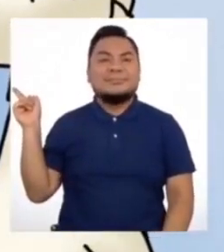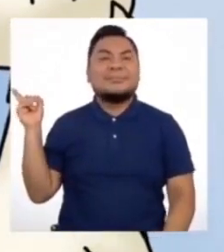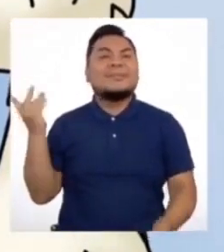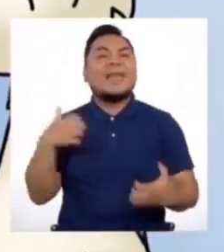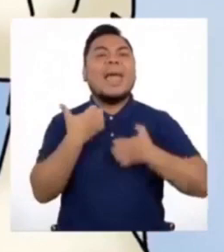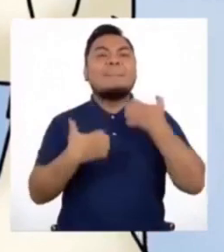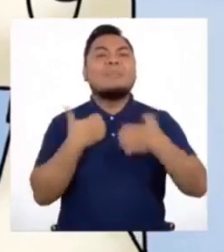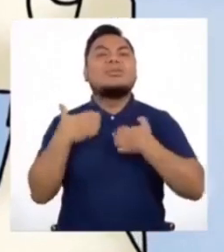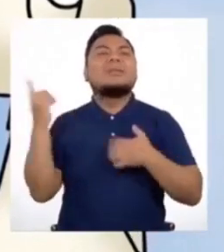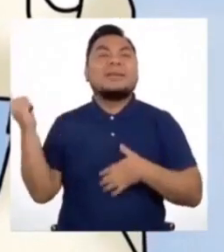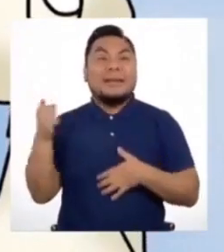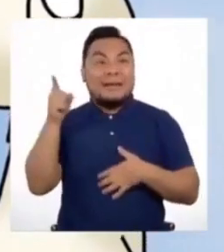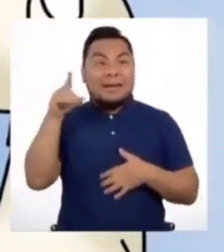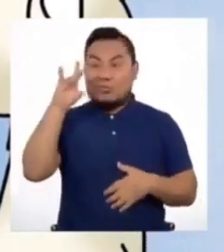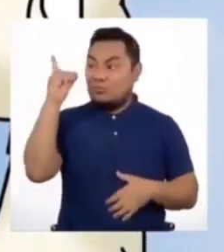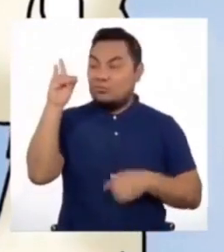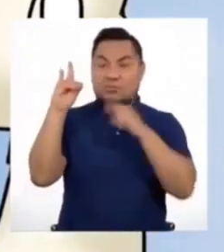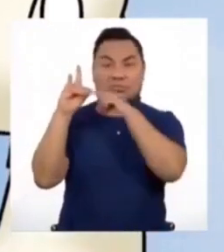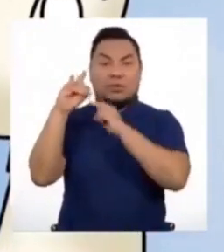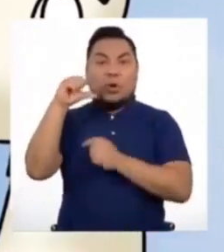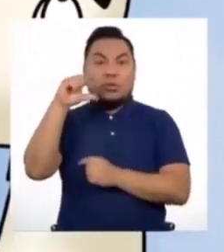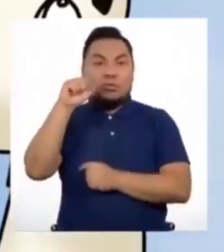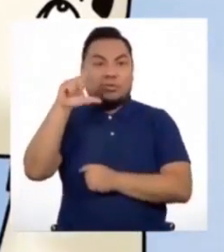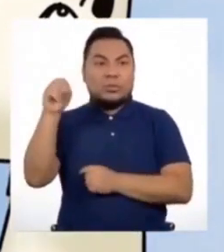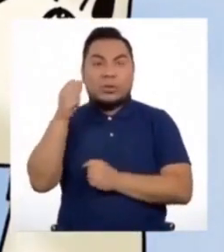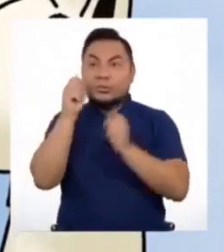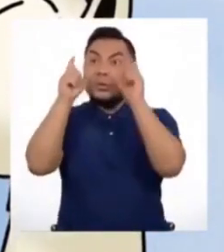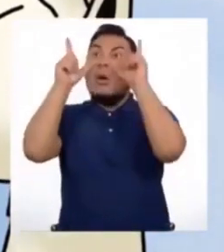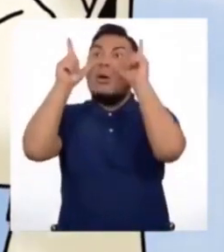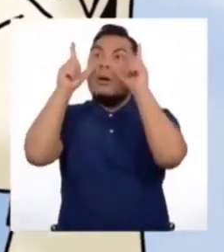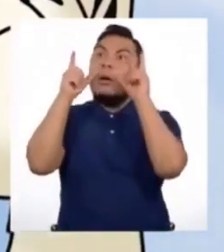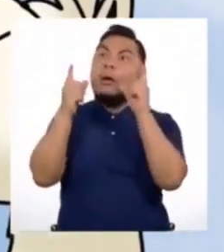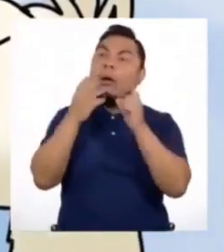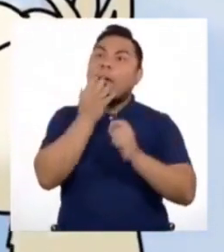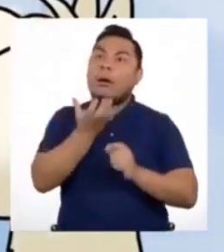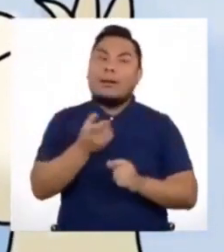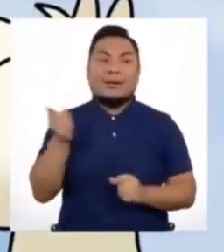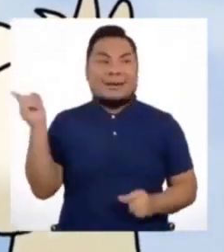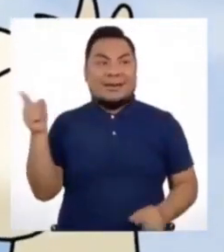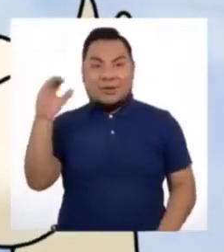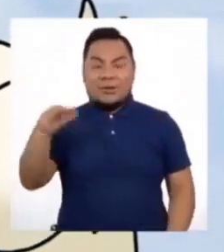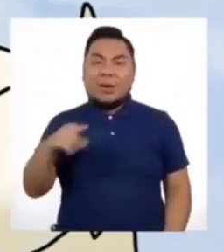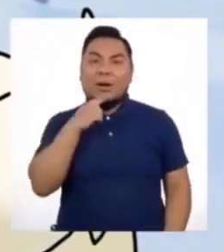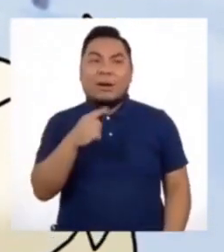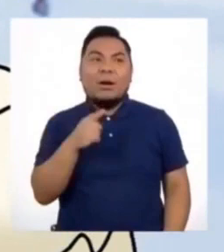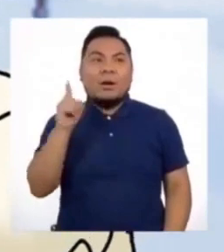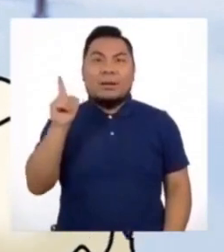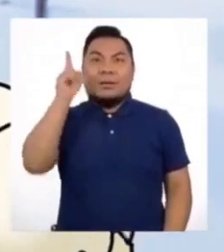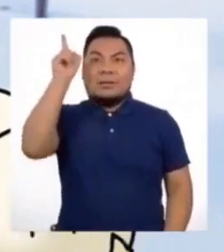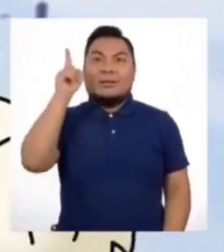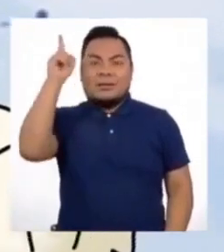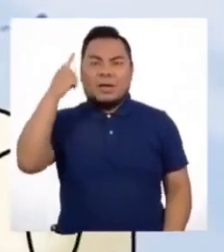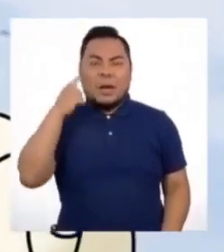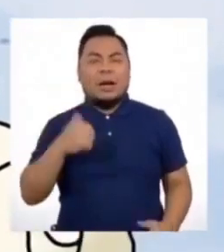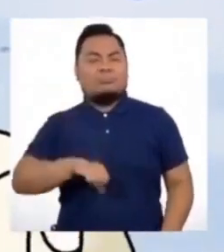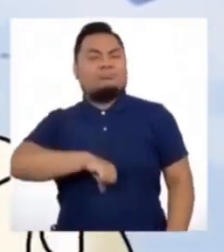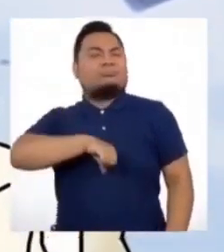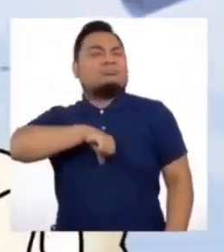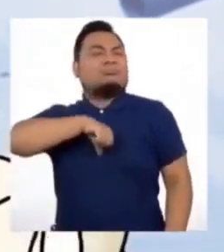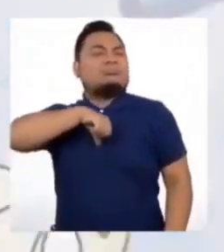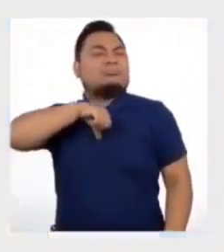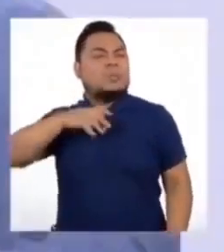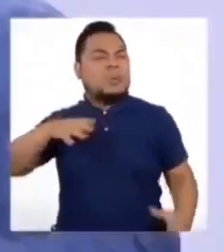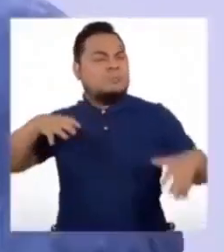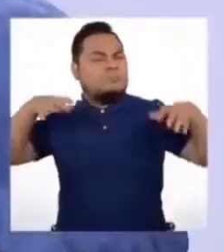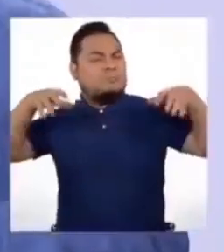Bueno, creo que la llama, que se llama Goyo, está sorprendido, mientras que el diente tiene una actitud de superioridad, de sentirse lo máximo, de ser el